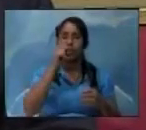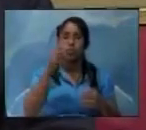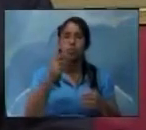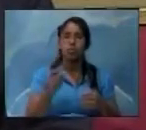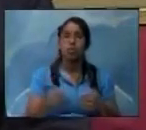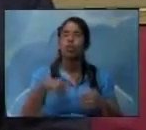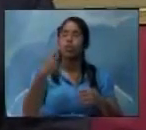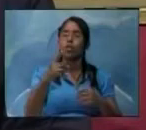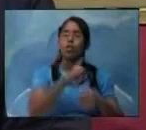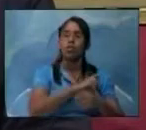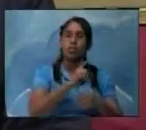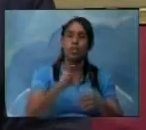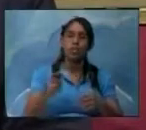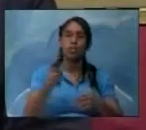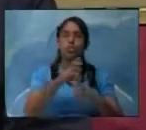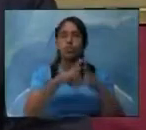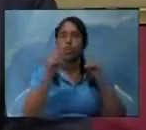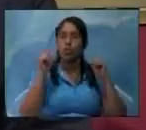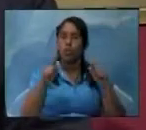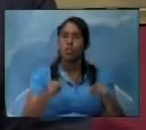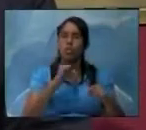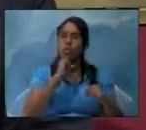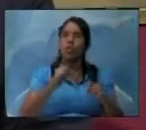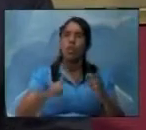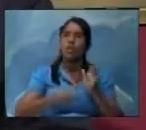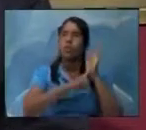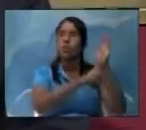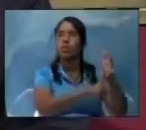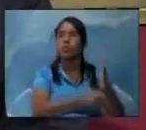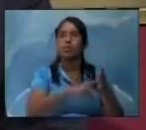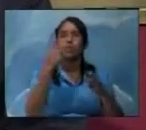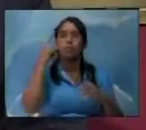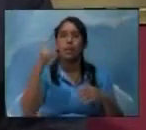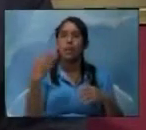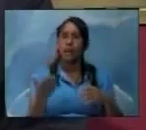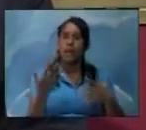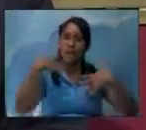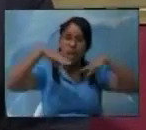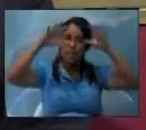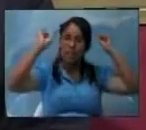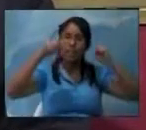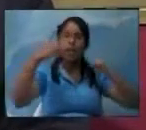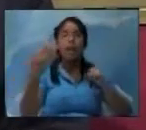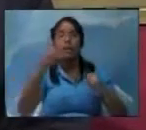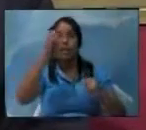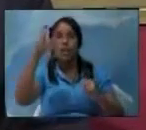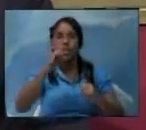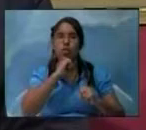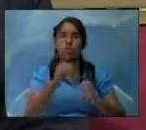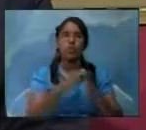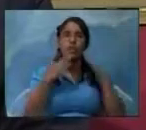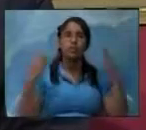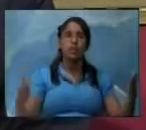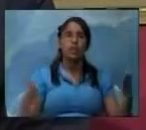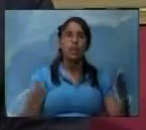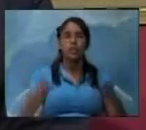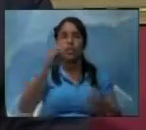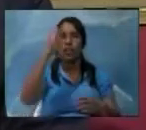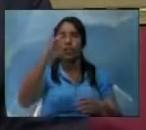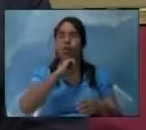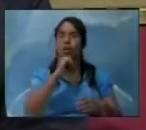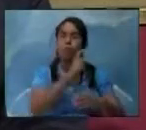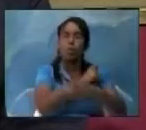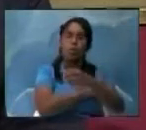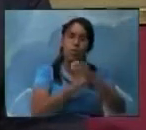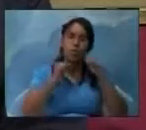Nabucodonosor, luego de todo esto, porque esta era una demostración para que él entendiera que Dios es grande, que Dios es